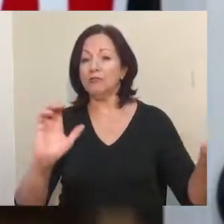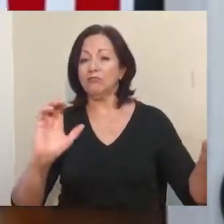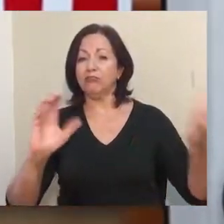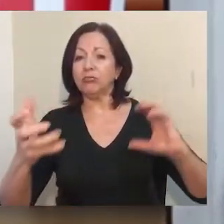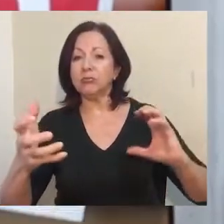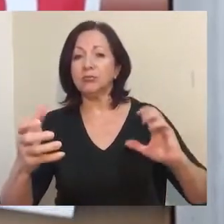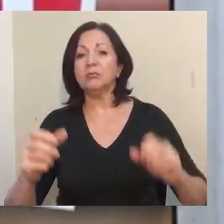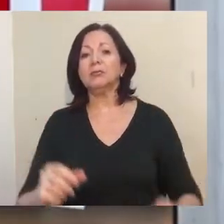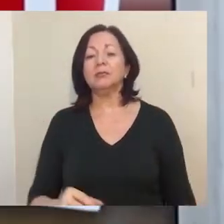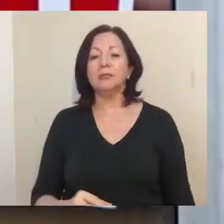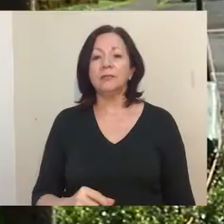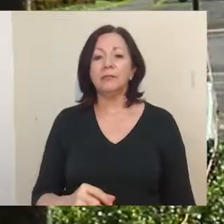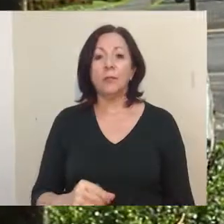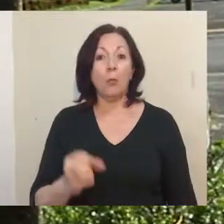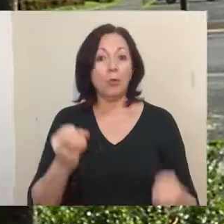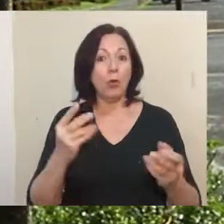cambiado.